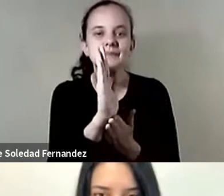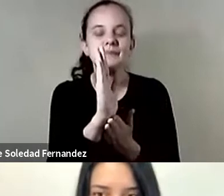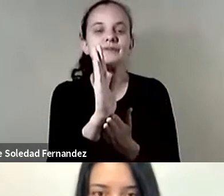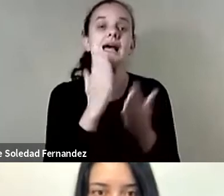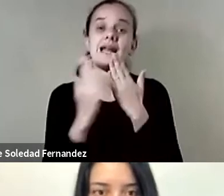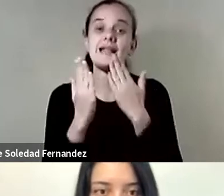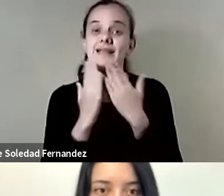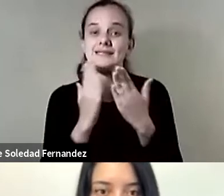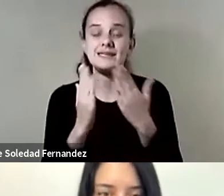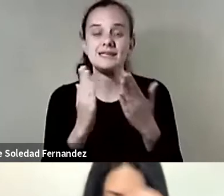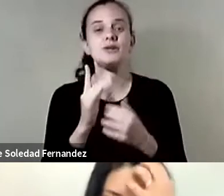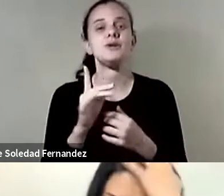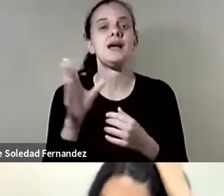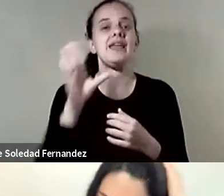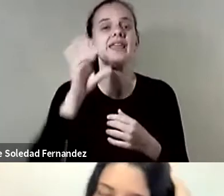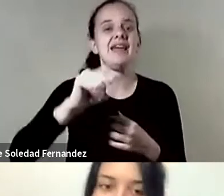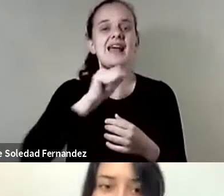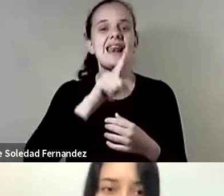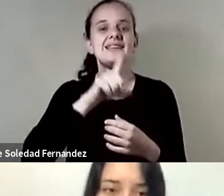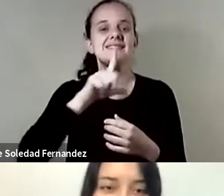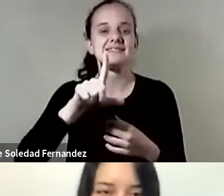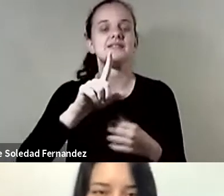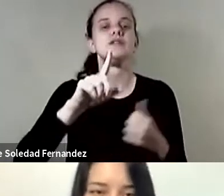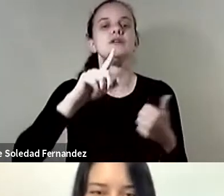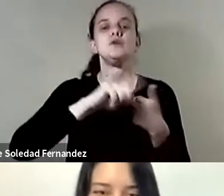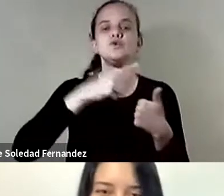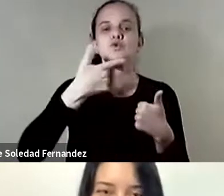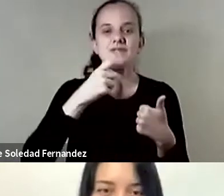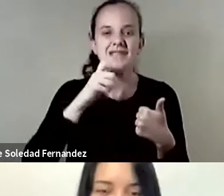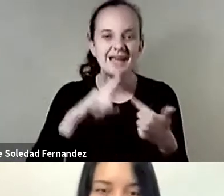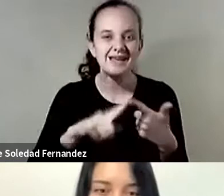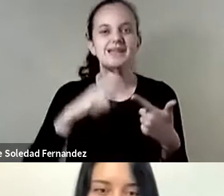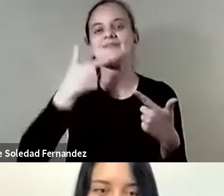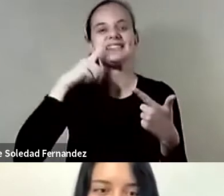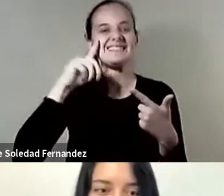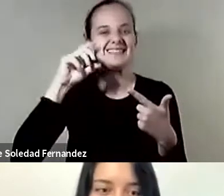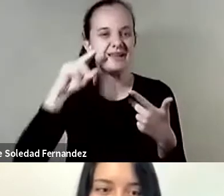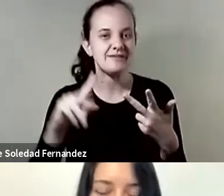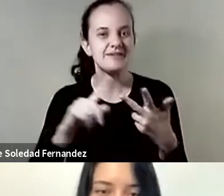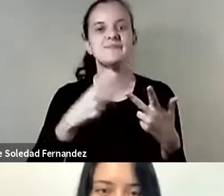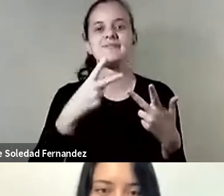agradeciendo a la gente de DALAD, Susana, Silvia y Soledad, para que